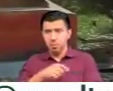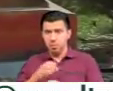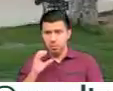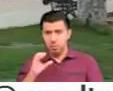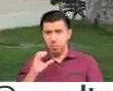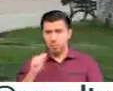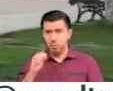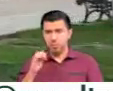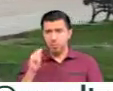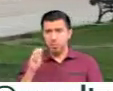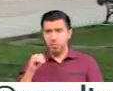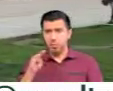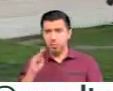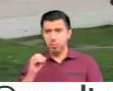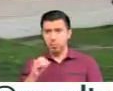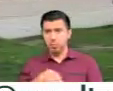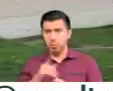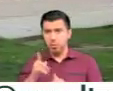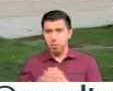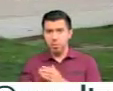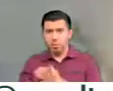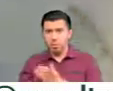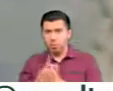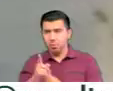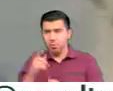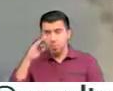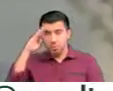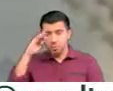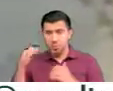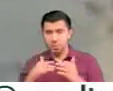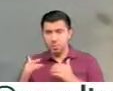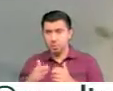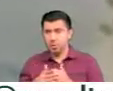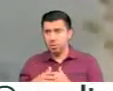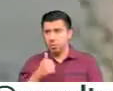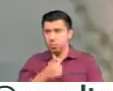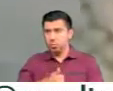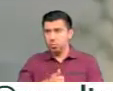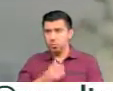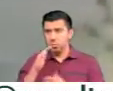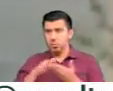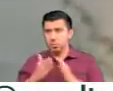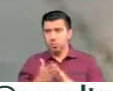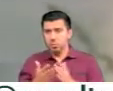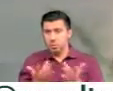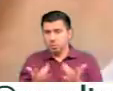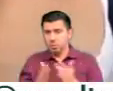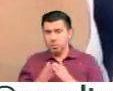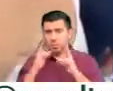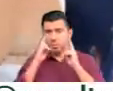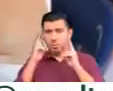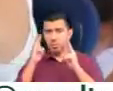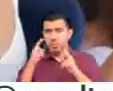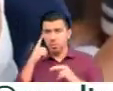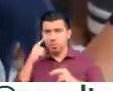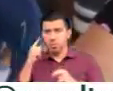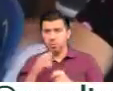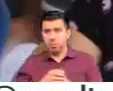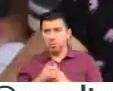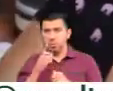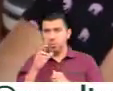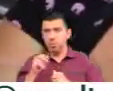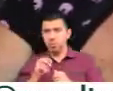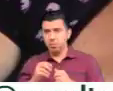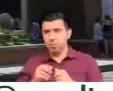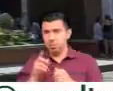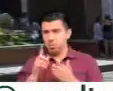Catatumbo, donde aún persiste la guerra, autoridades y comunidad esperan que algún día cesen las hostilidades, se